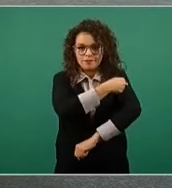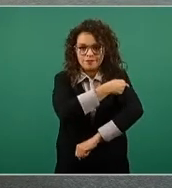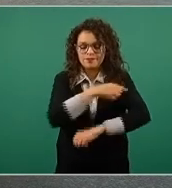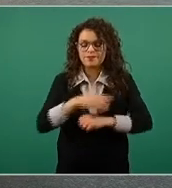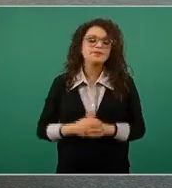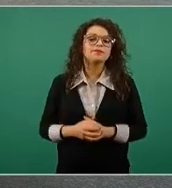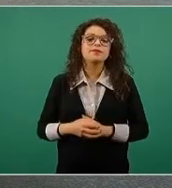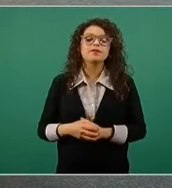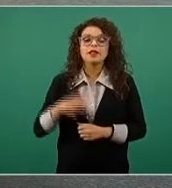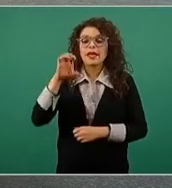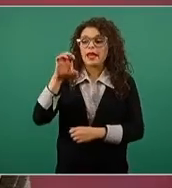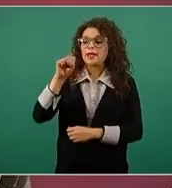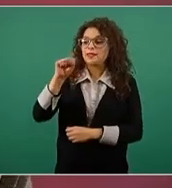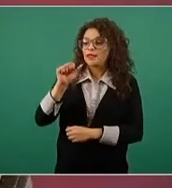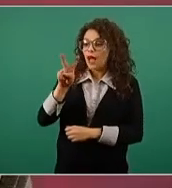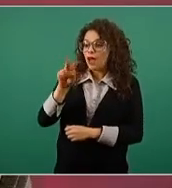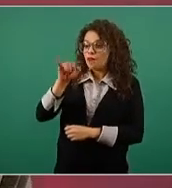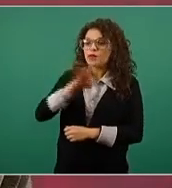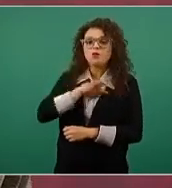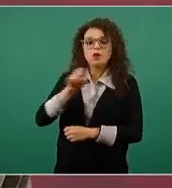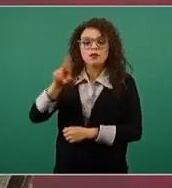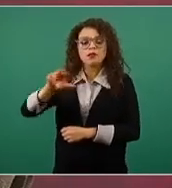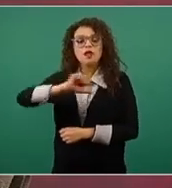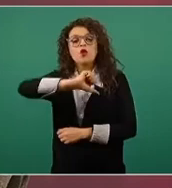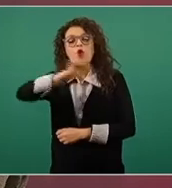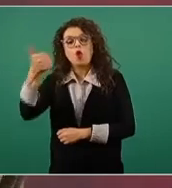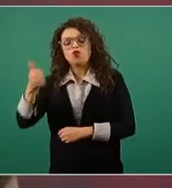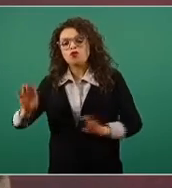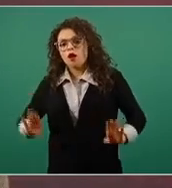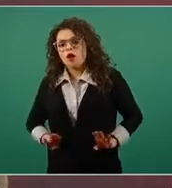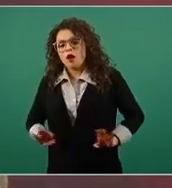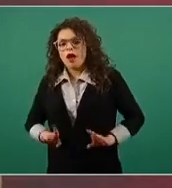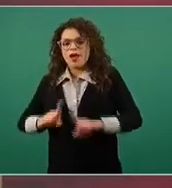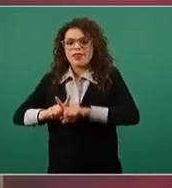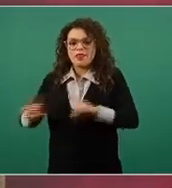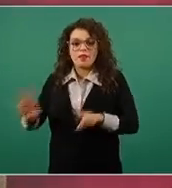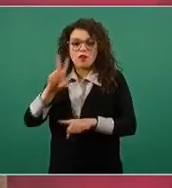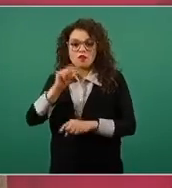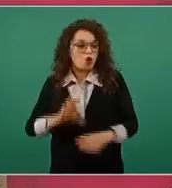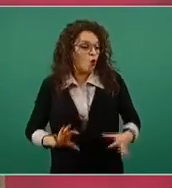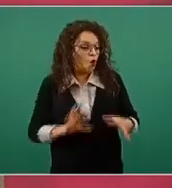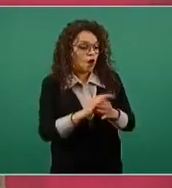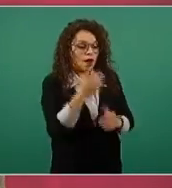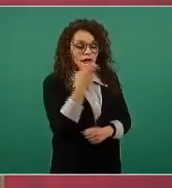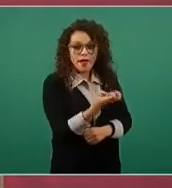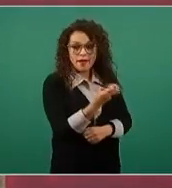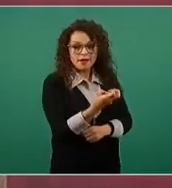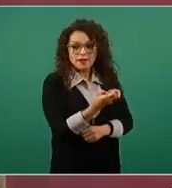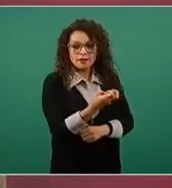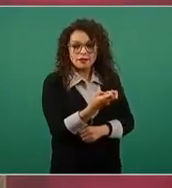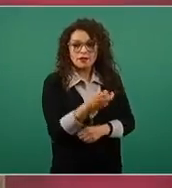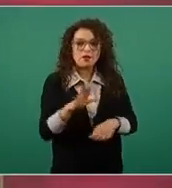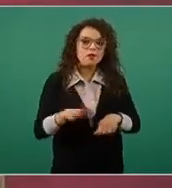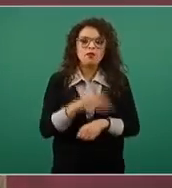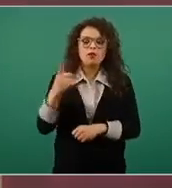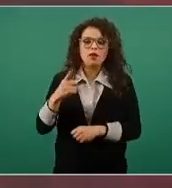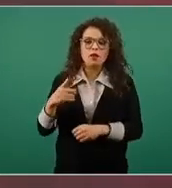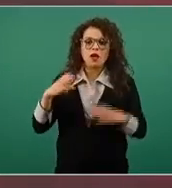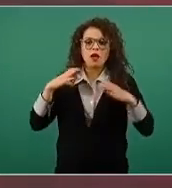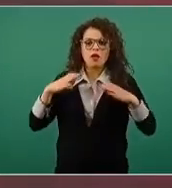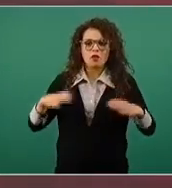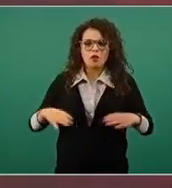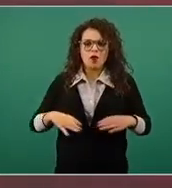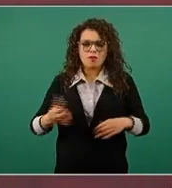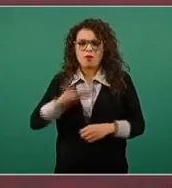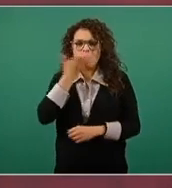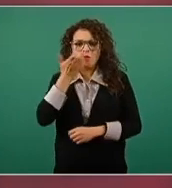otro tipo de reacciones no relacionadas con ello, porque en alguna persona haya alguna clase de desbalance del funcionamiento